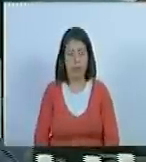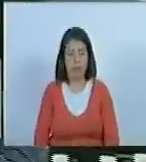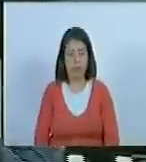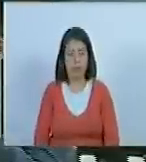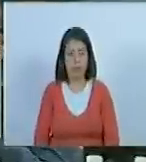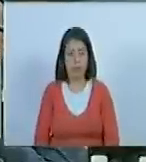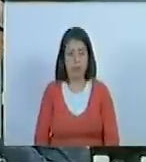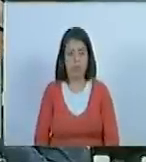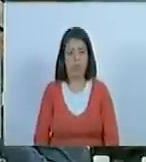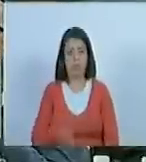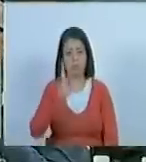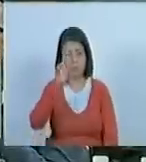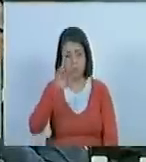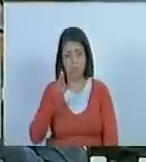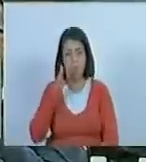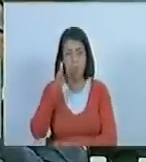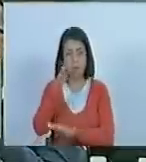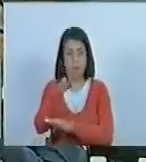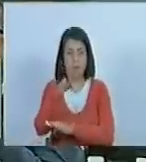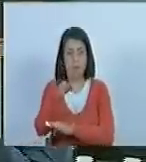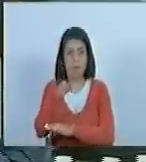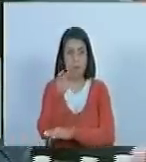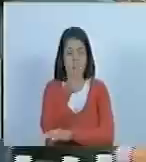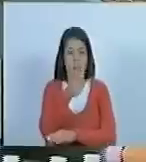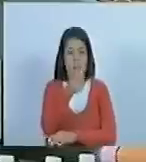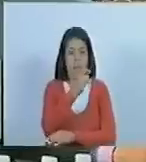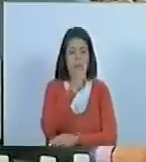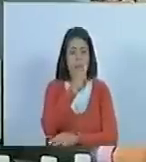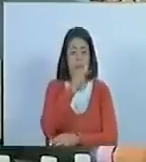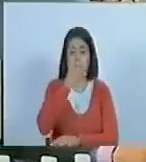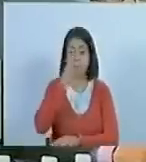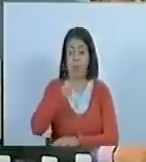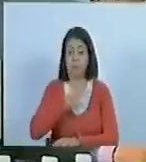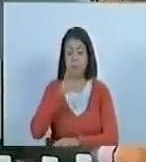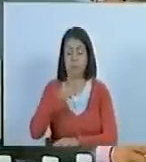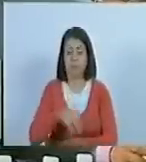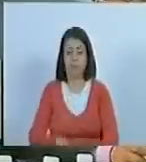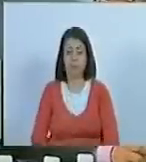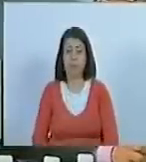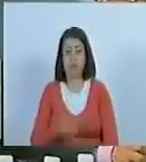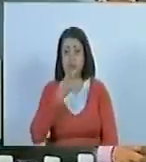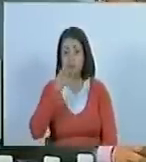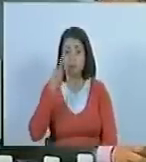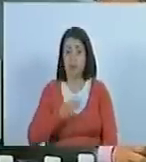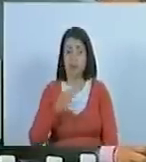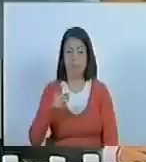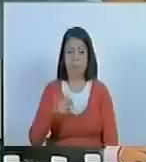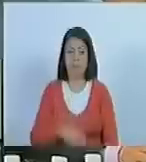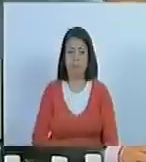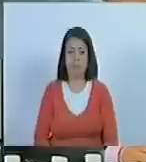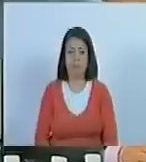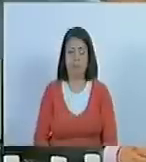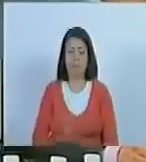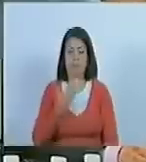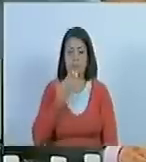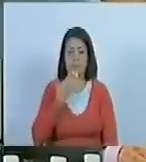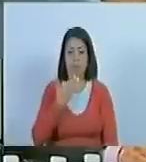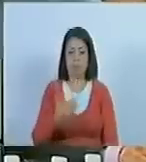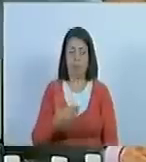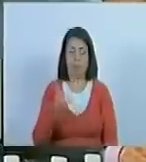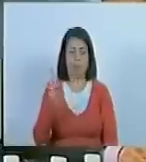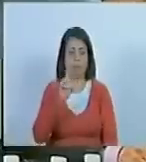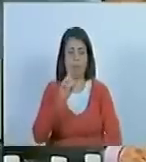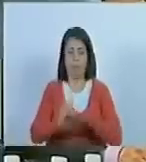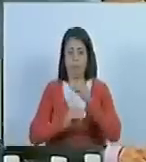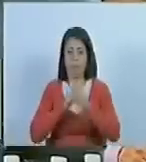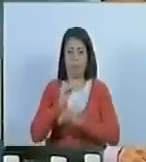a quienes a diario salen en busca de la verdad. Esa verdad en la que pedimos que no se